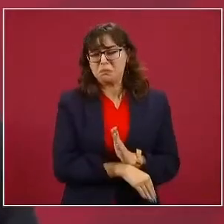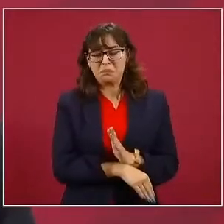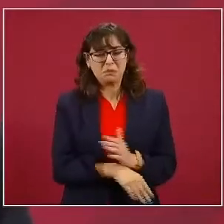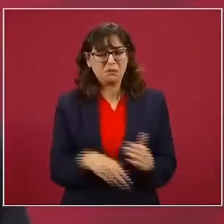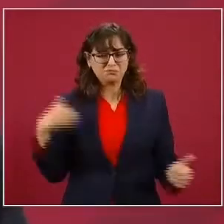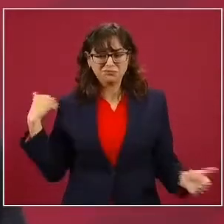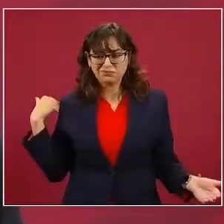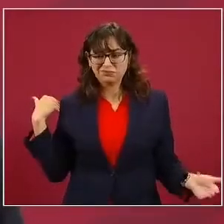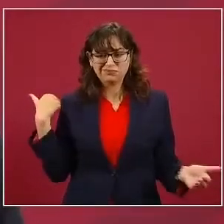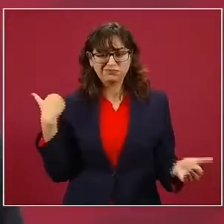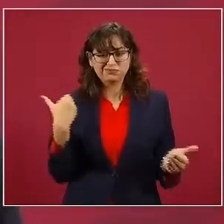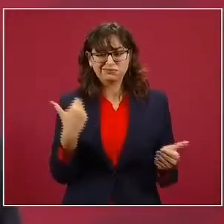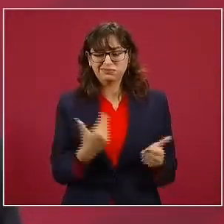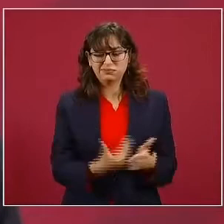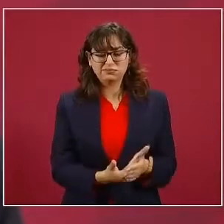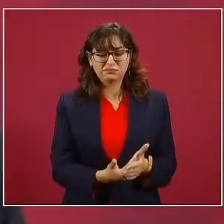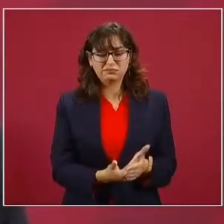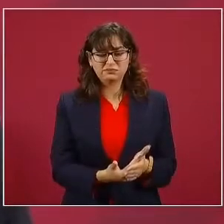sin